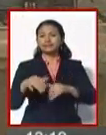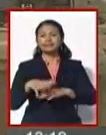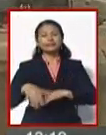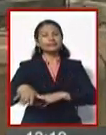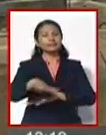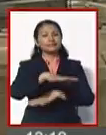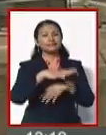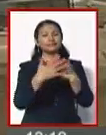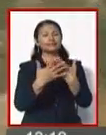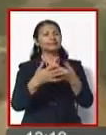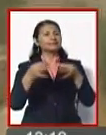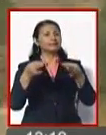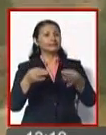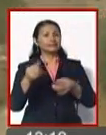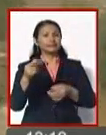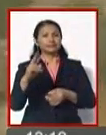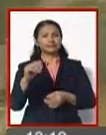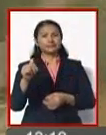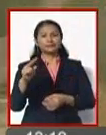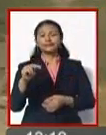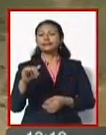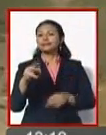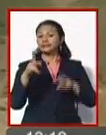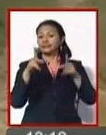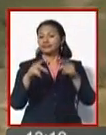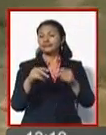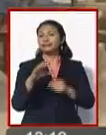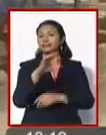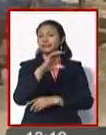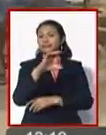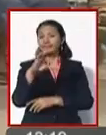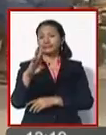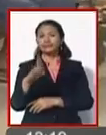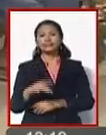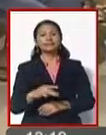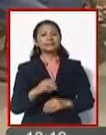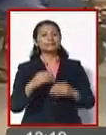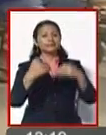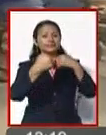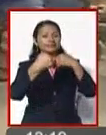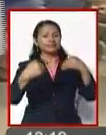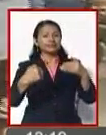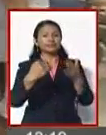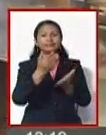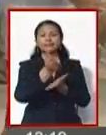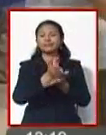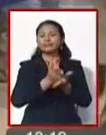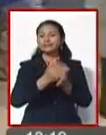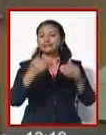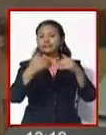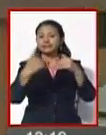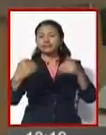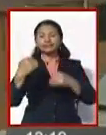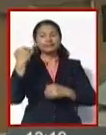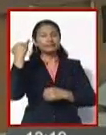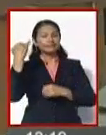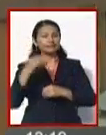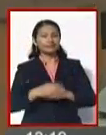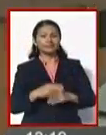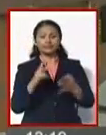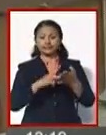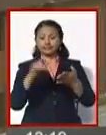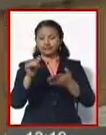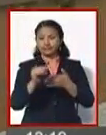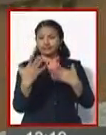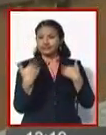recinto penitenciario modelo en Arani, donde los reclusos de Cochabamba serían clasificados y separados de acuerdo a algunos criterios. Incluso el